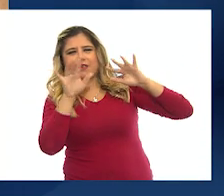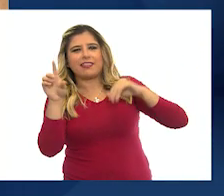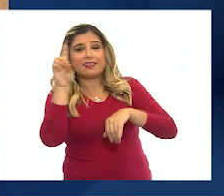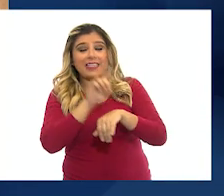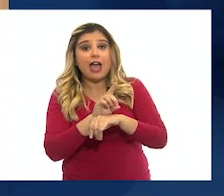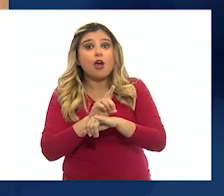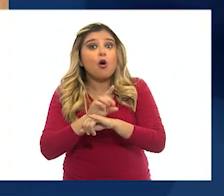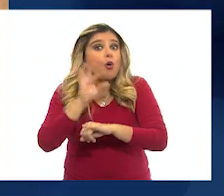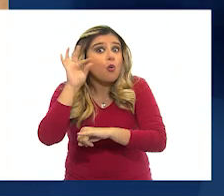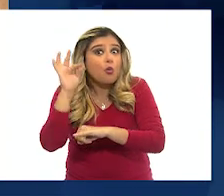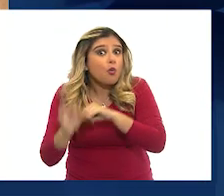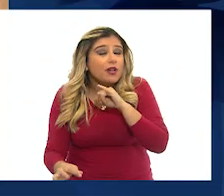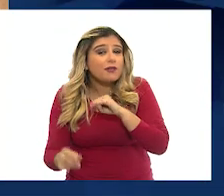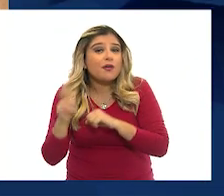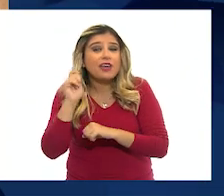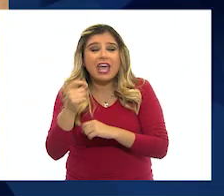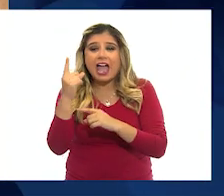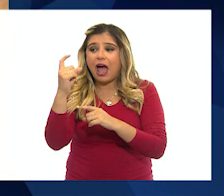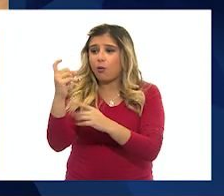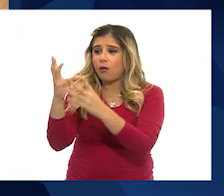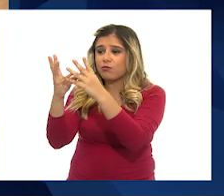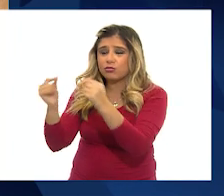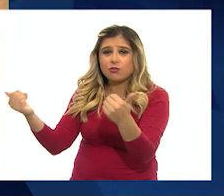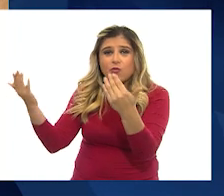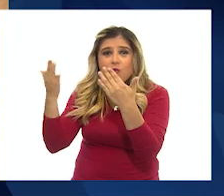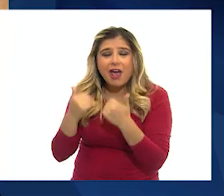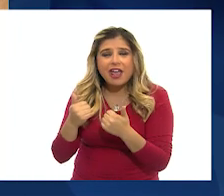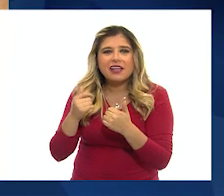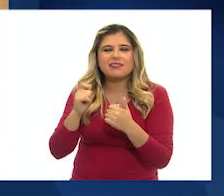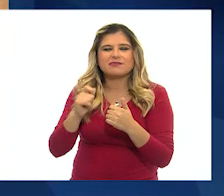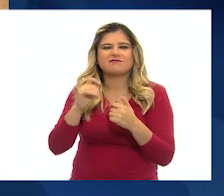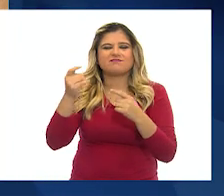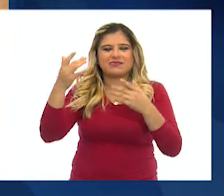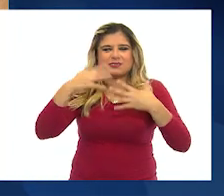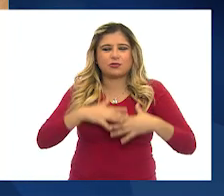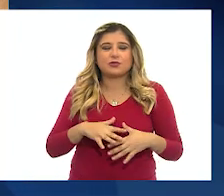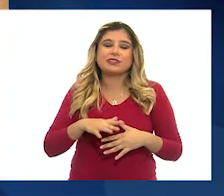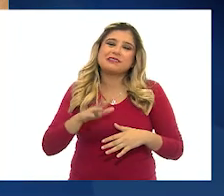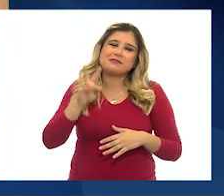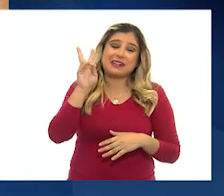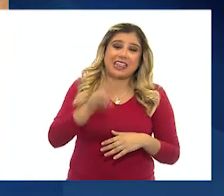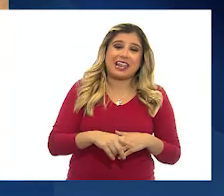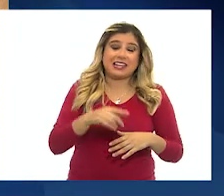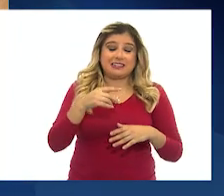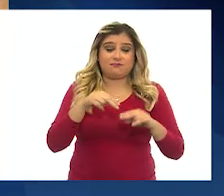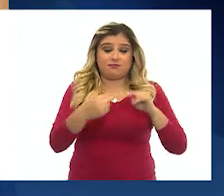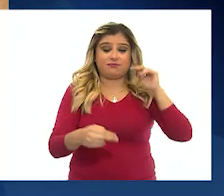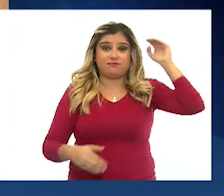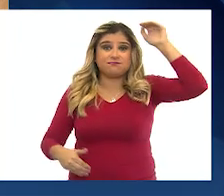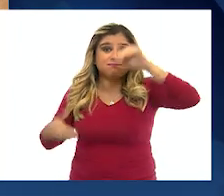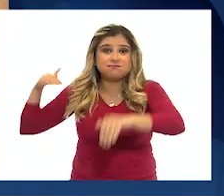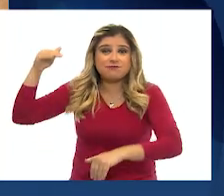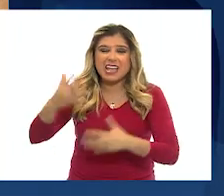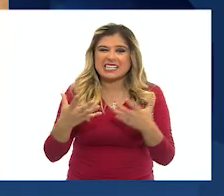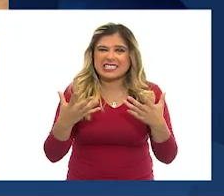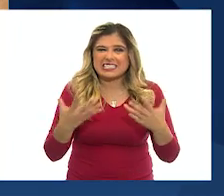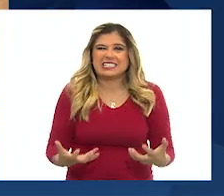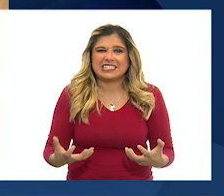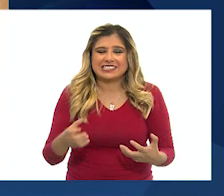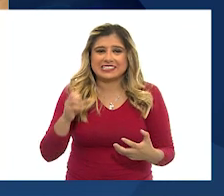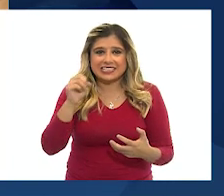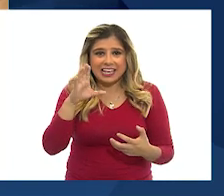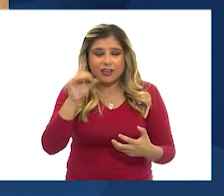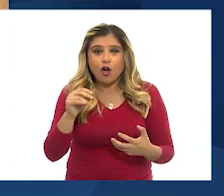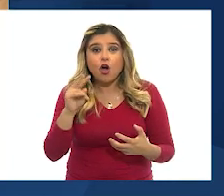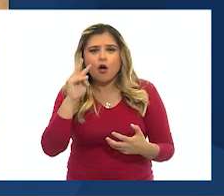Por último, la ausencia de agua evitará que nos hinchemos. No voy a negar que nadar en seco tiene algo de agónico. A